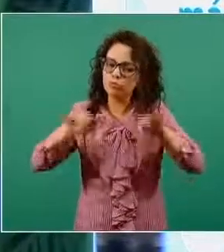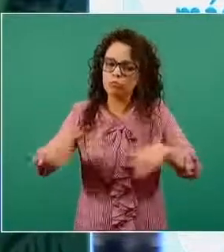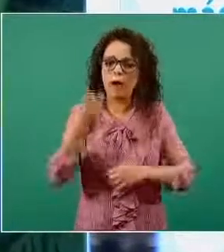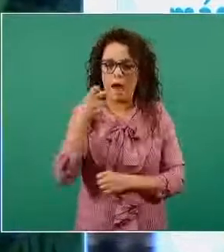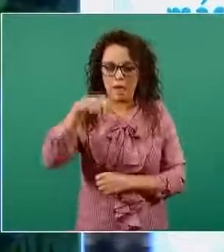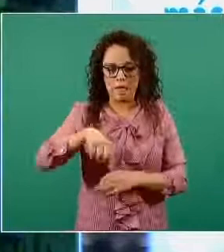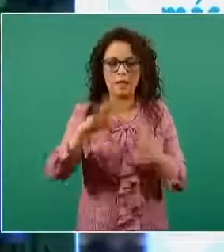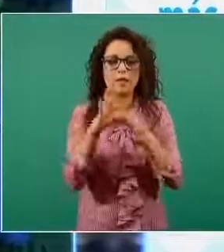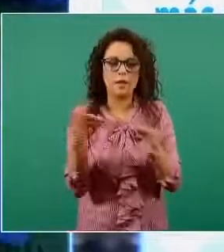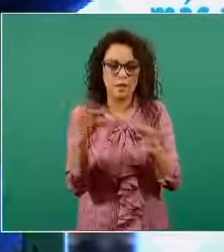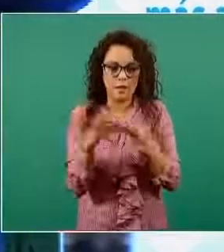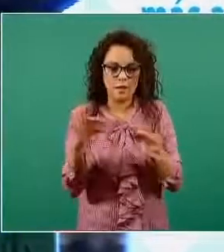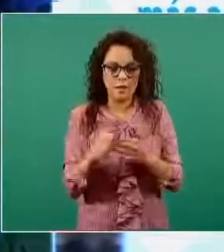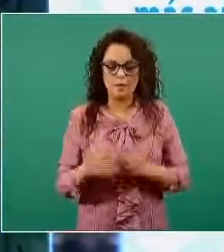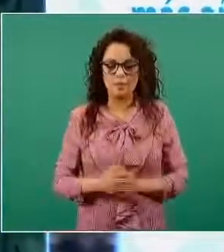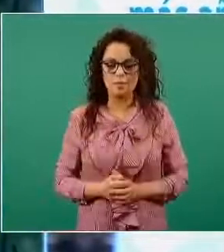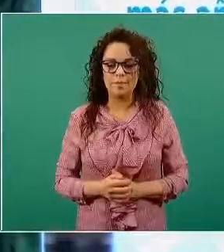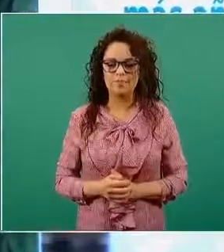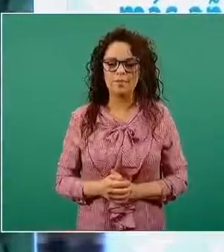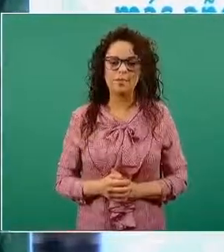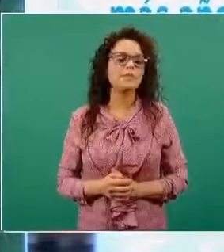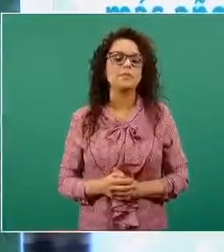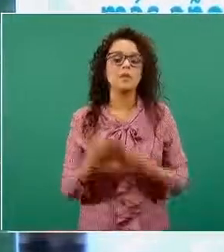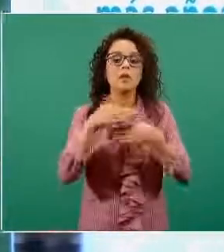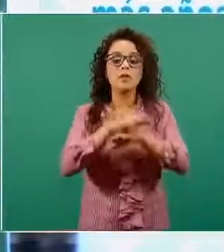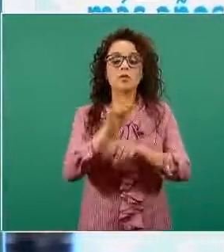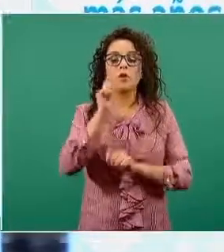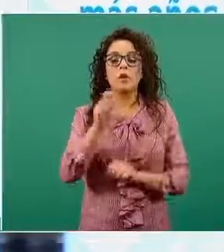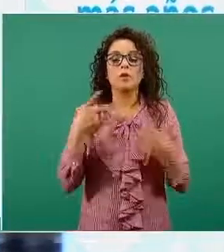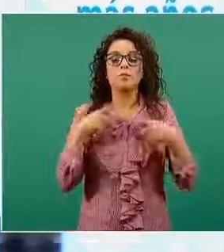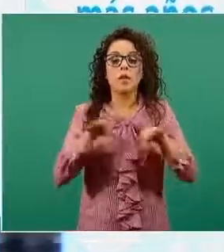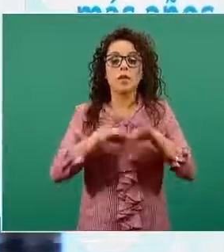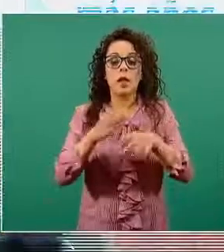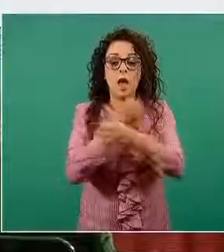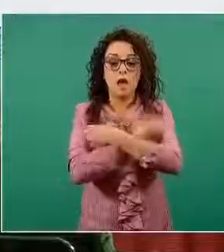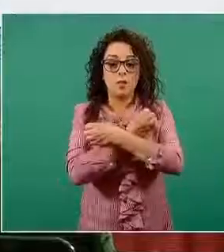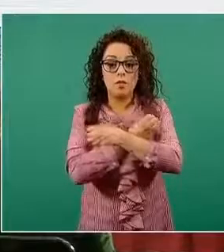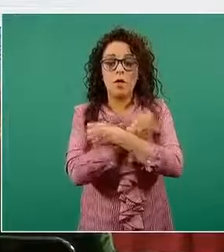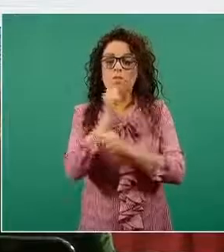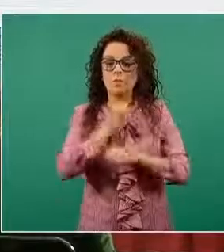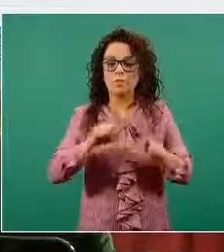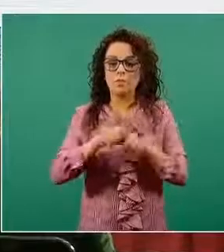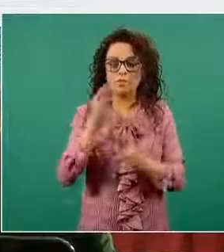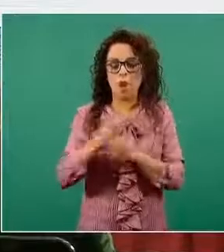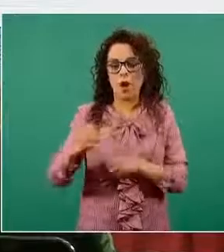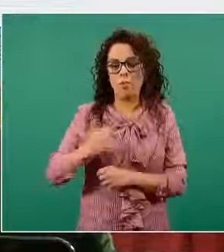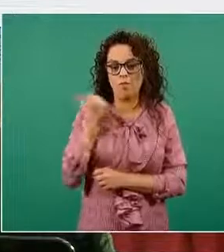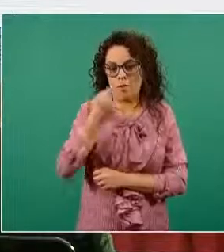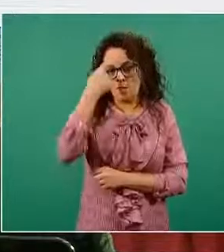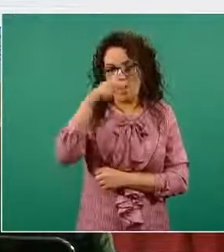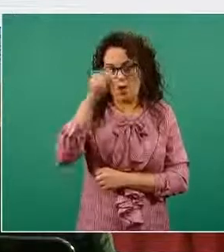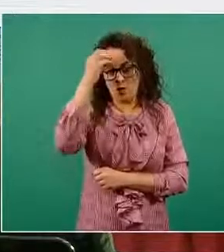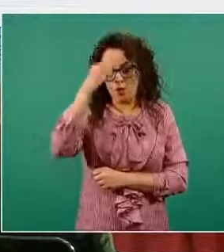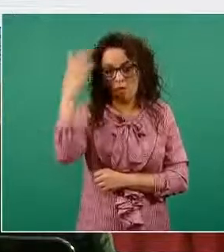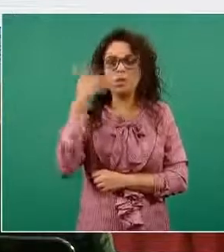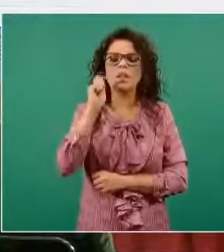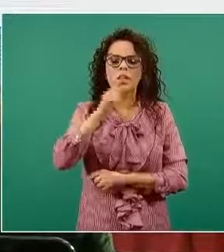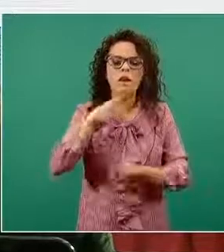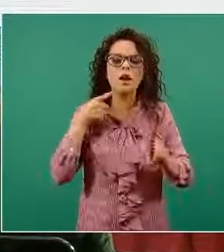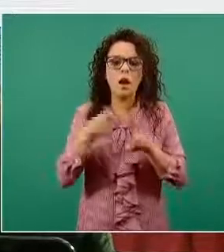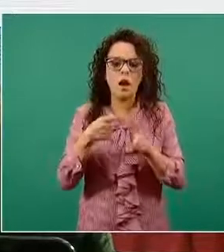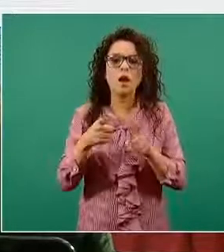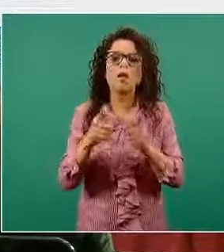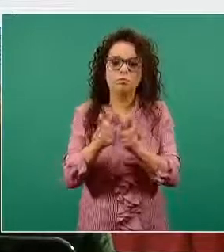conferencia. Respecto al personal educativo, también aprovechamos para hacer recordatorios, es también un objetivo grupal. En